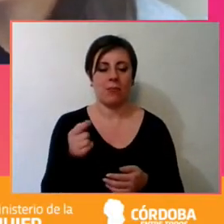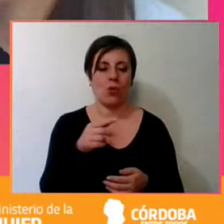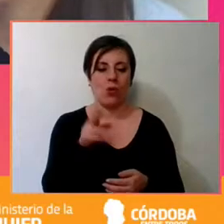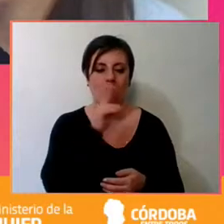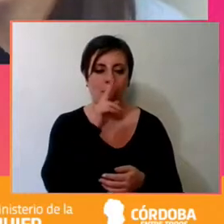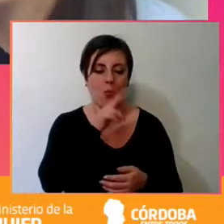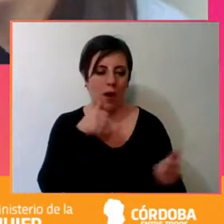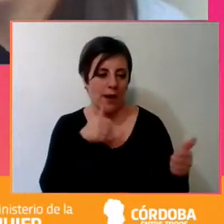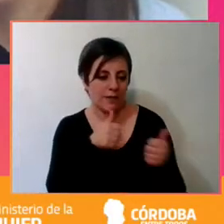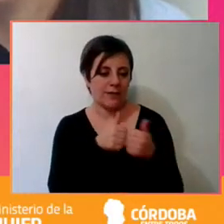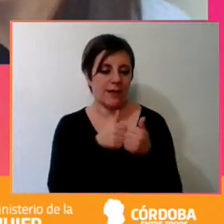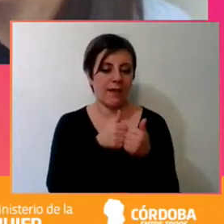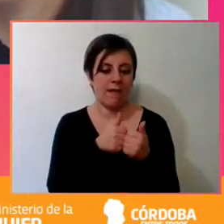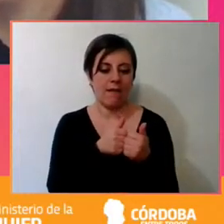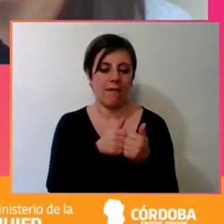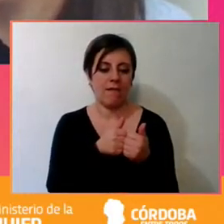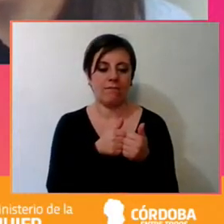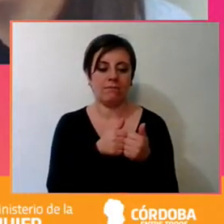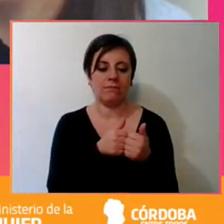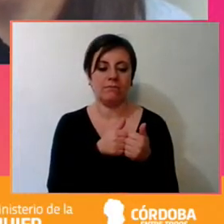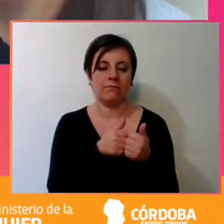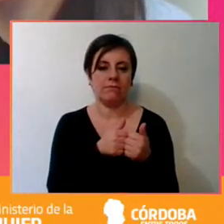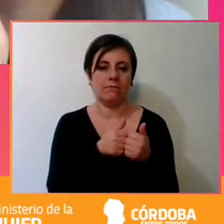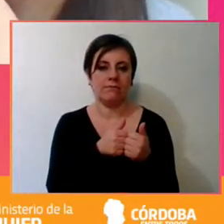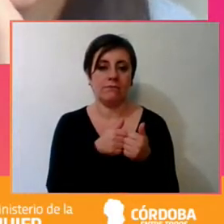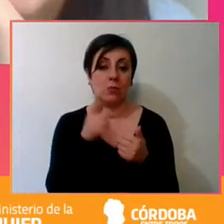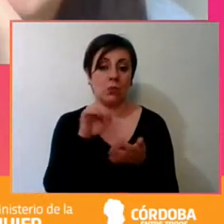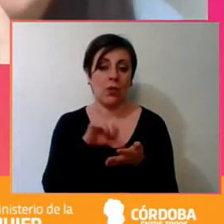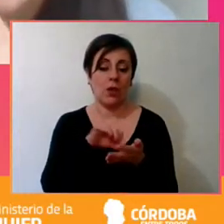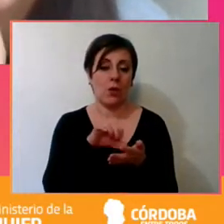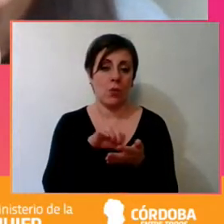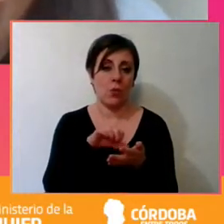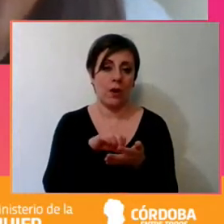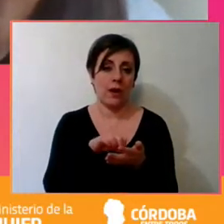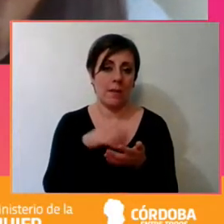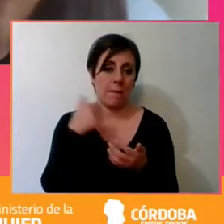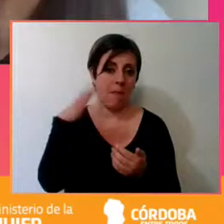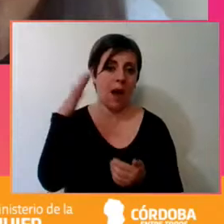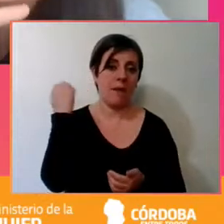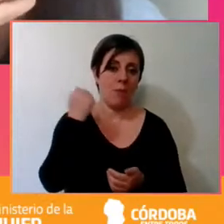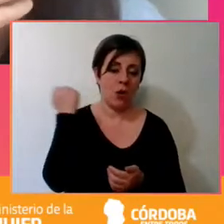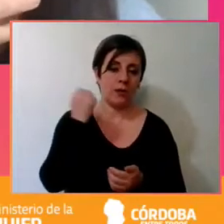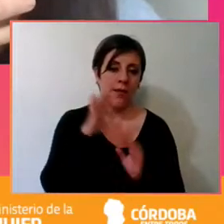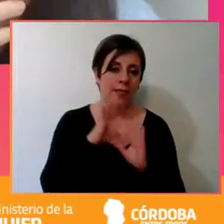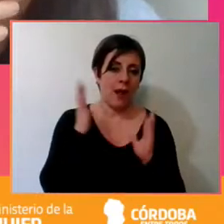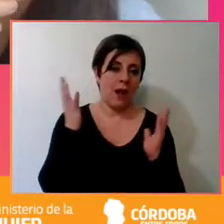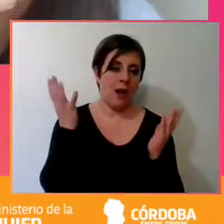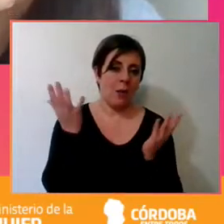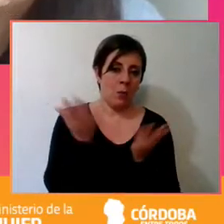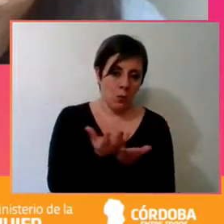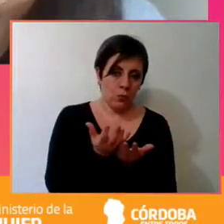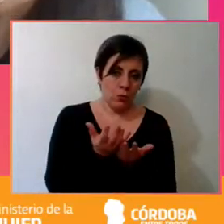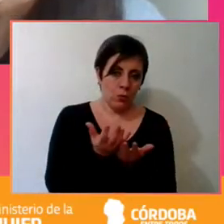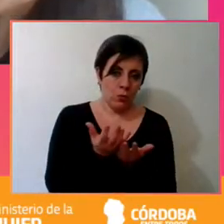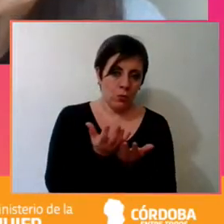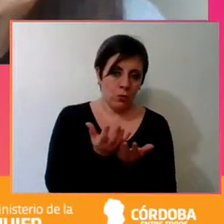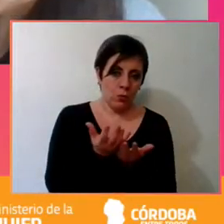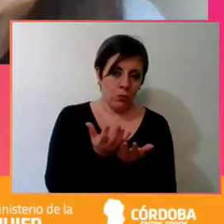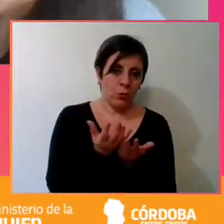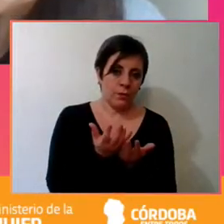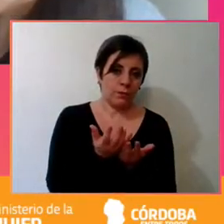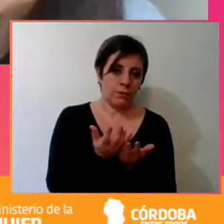hoy le permite estar en uno de los lugares más importantes del mundo desde donde se pueden